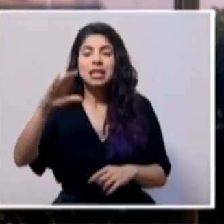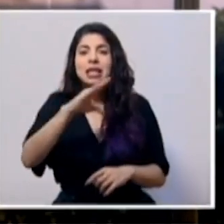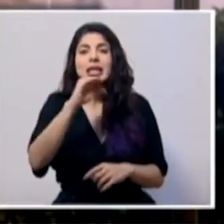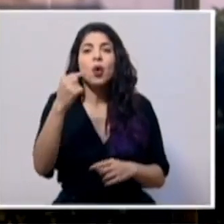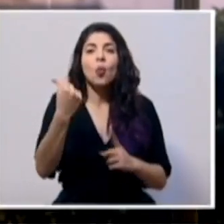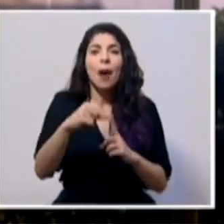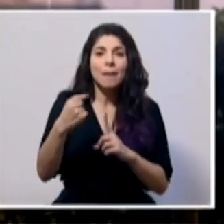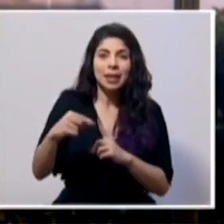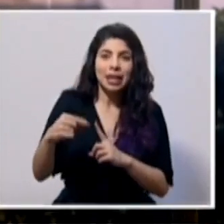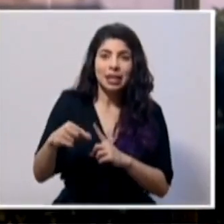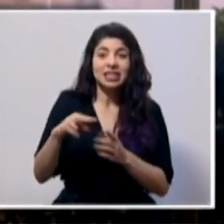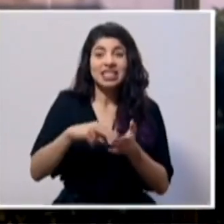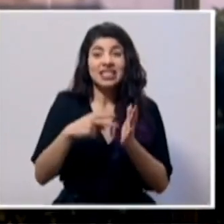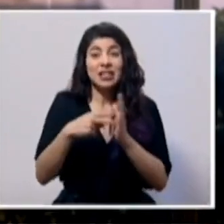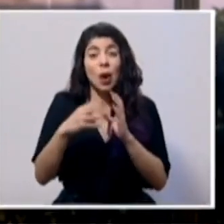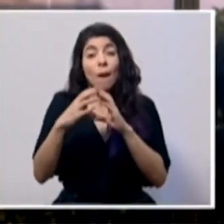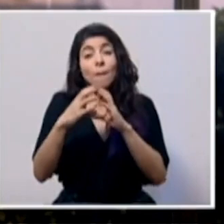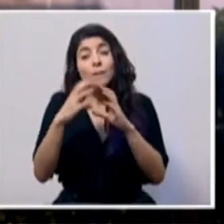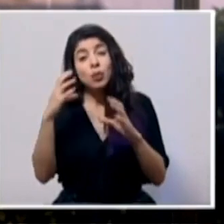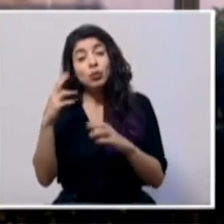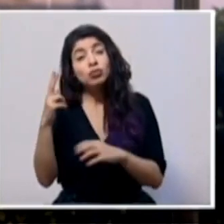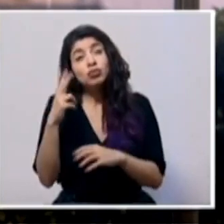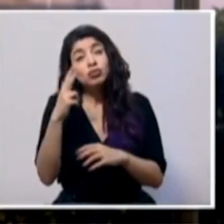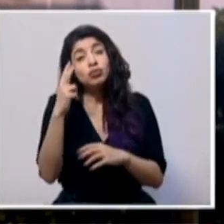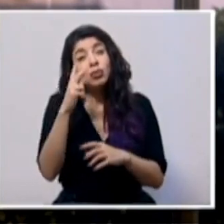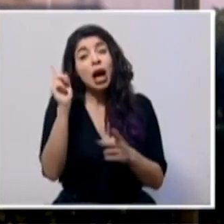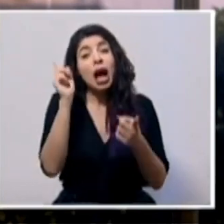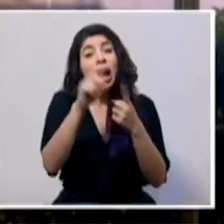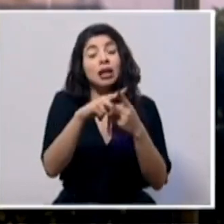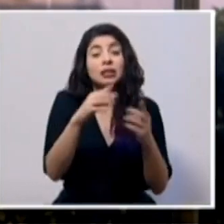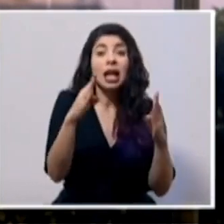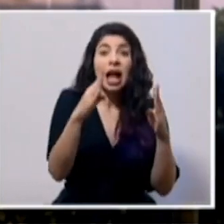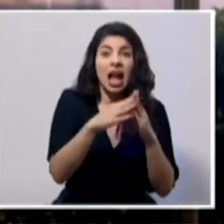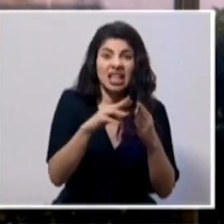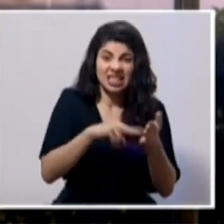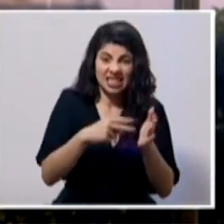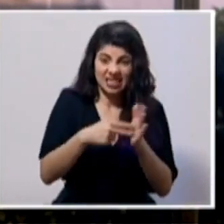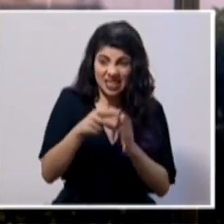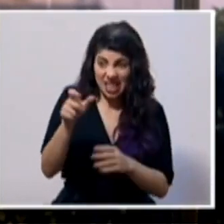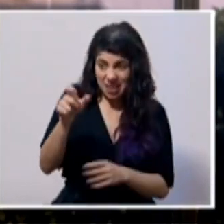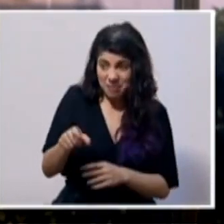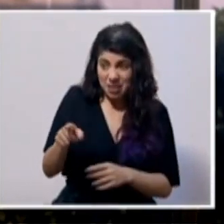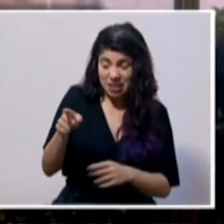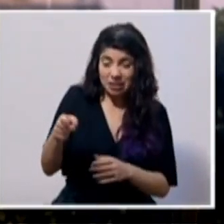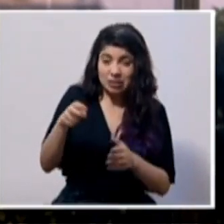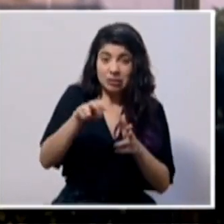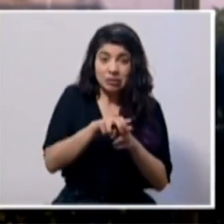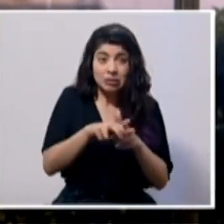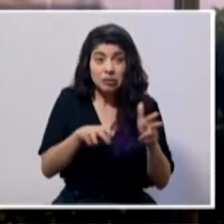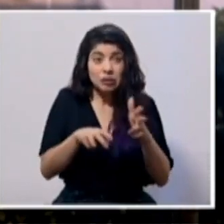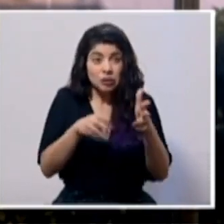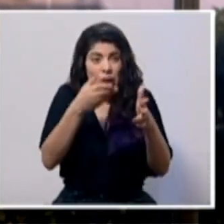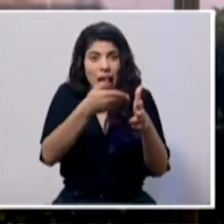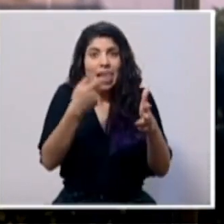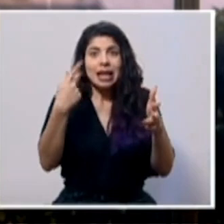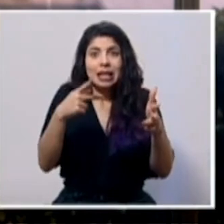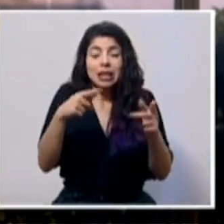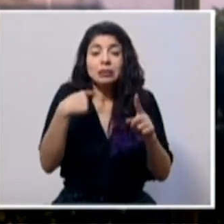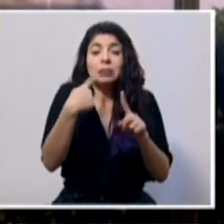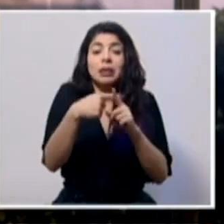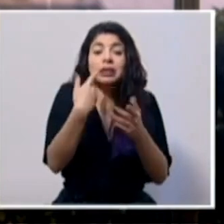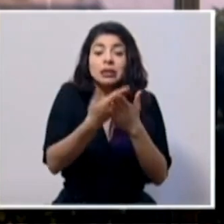Tuvieron que trasladarse en autobús hasta sus hogares. Y obviamente exponen a las personas durante el autobús y en sus